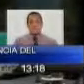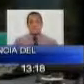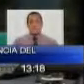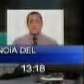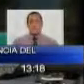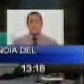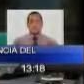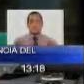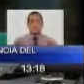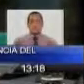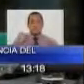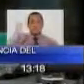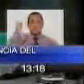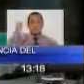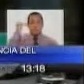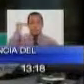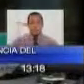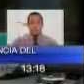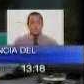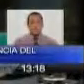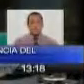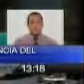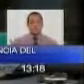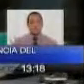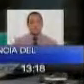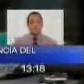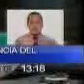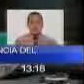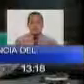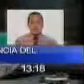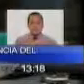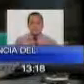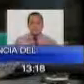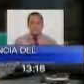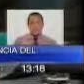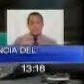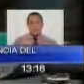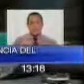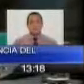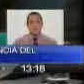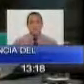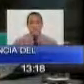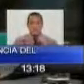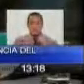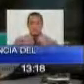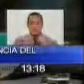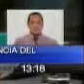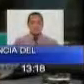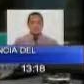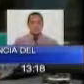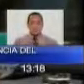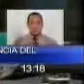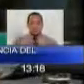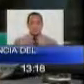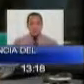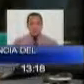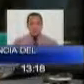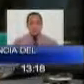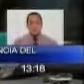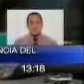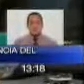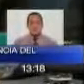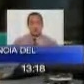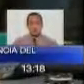Consejo Superior o el Consejo de Defensa Jurídica del Estado, está en toda la atribución de coordinar